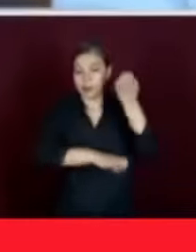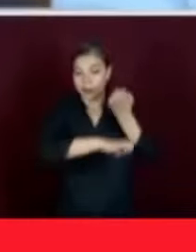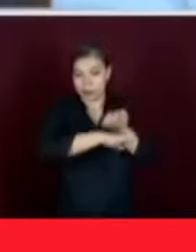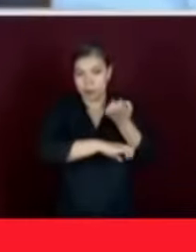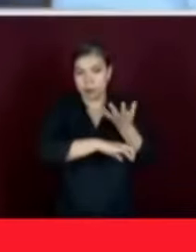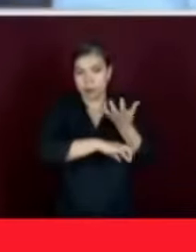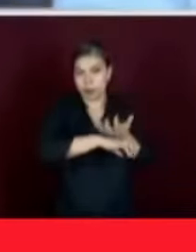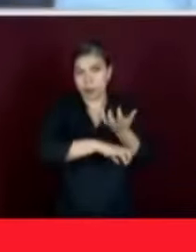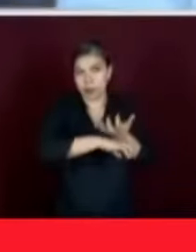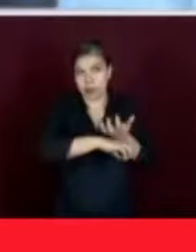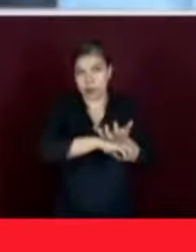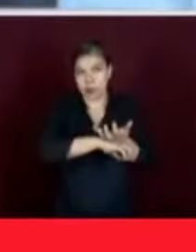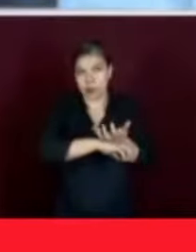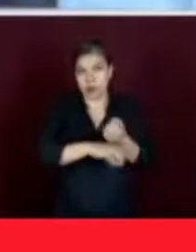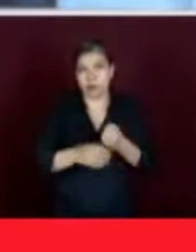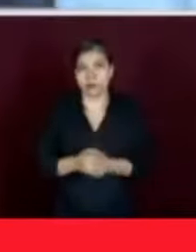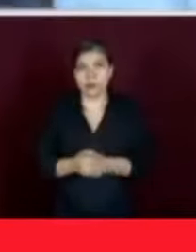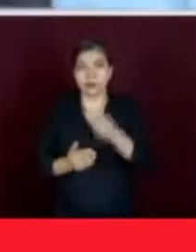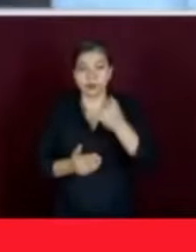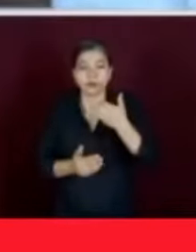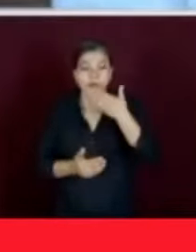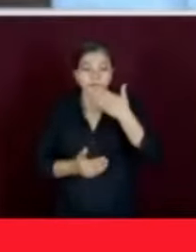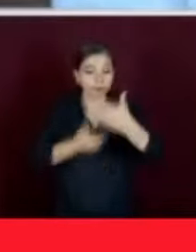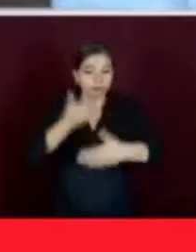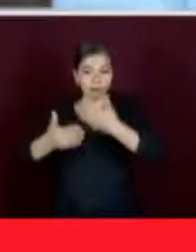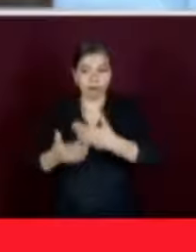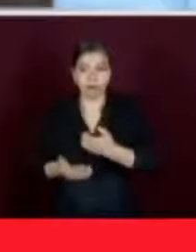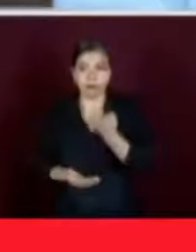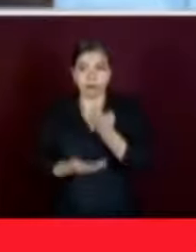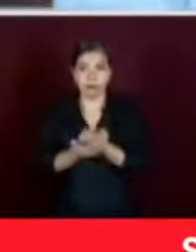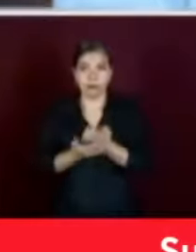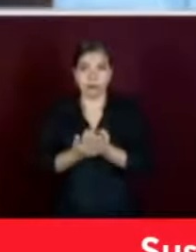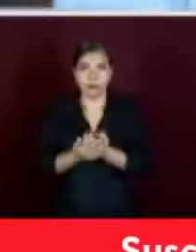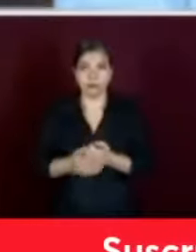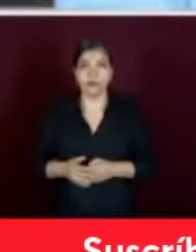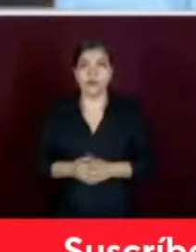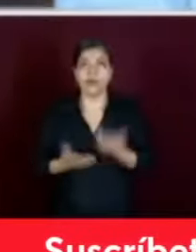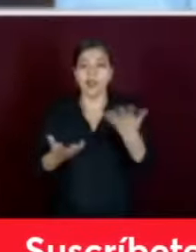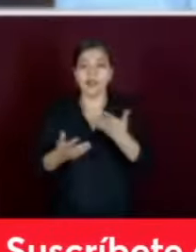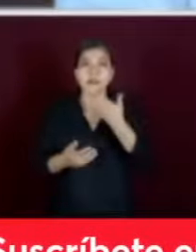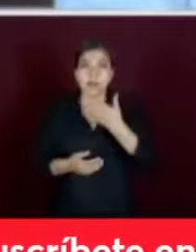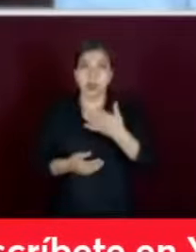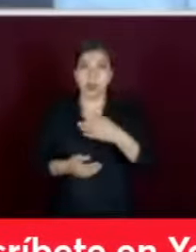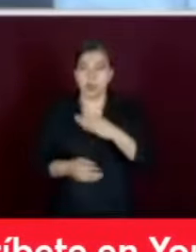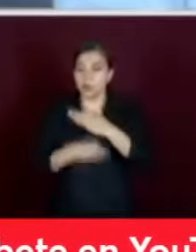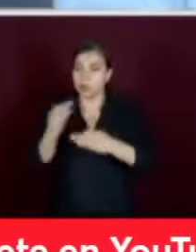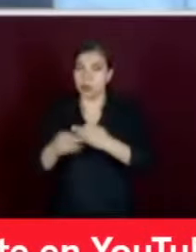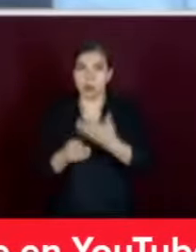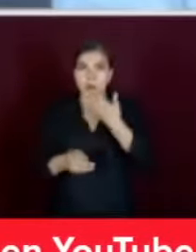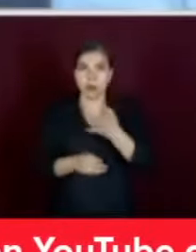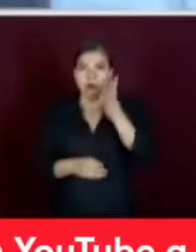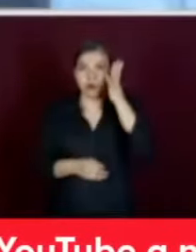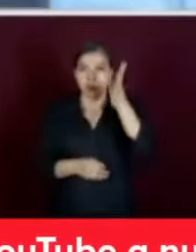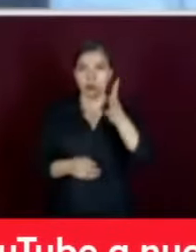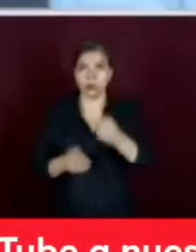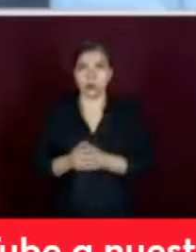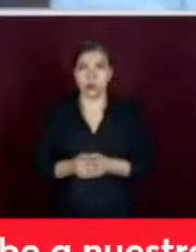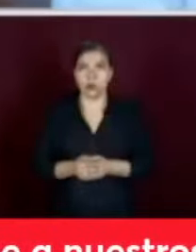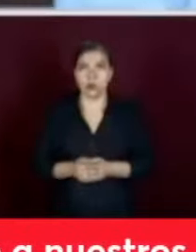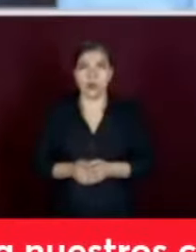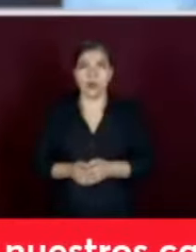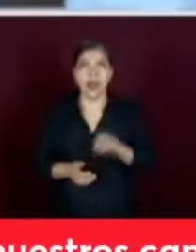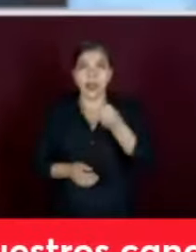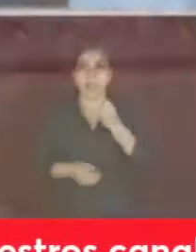Unidos. El crecimiento económico supera todas las predicciones. Y mire, el peso ha